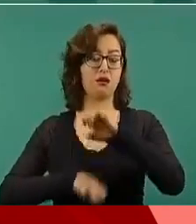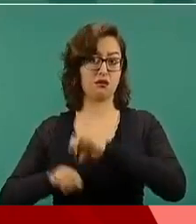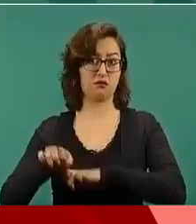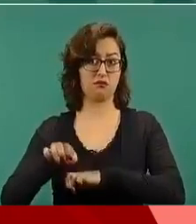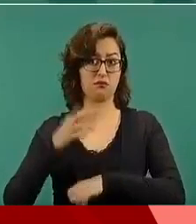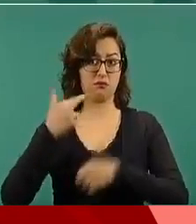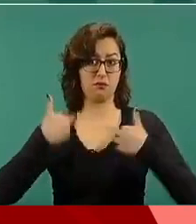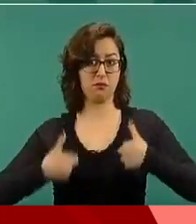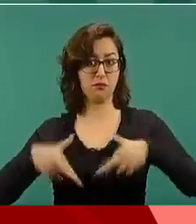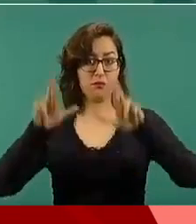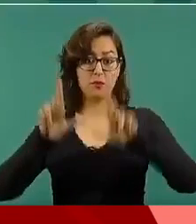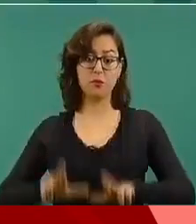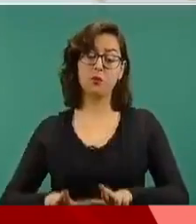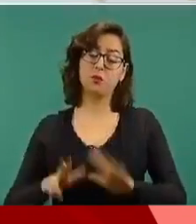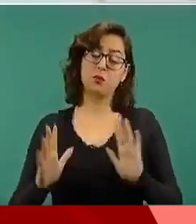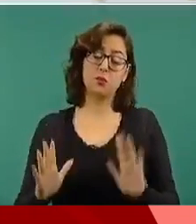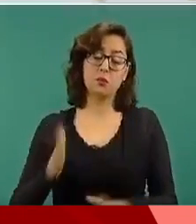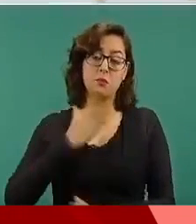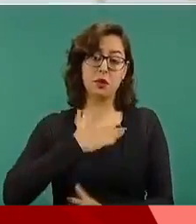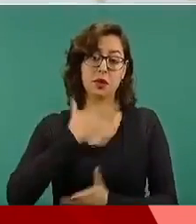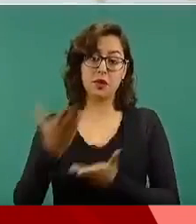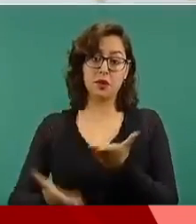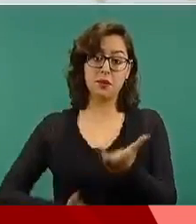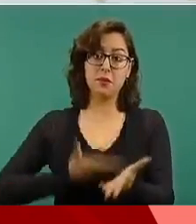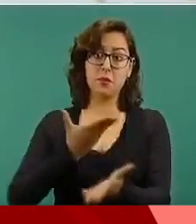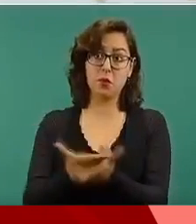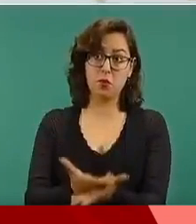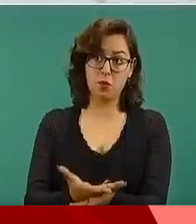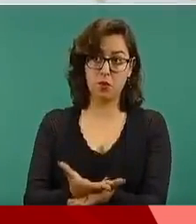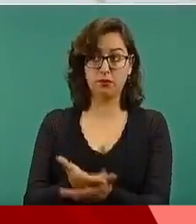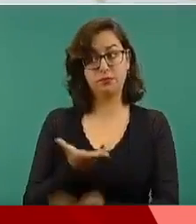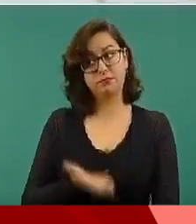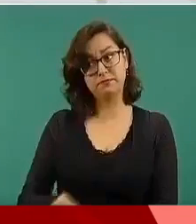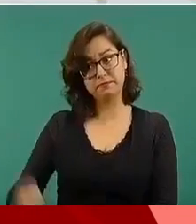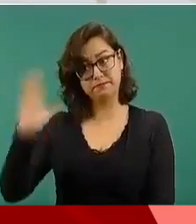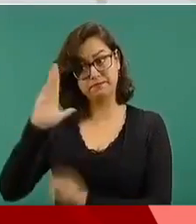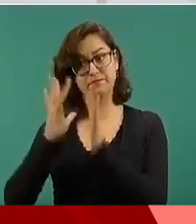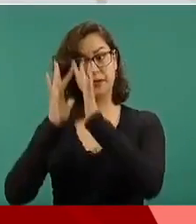Esa es la propuesta que tenemos.